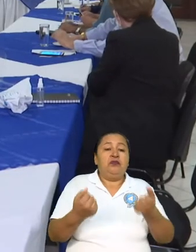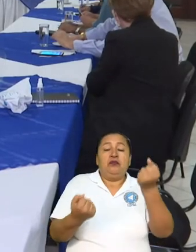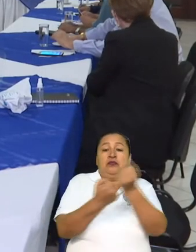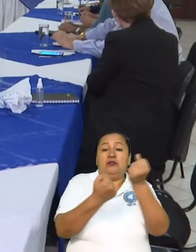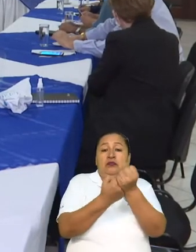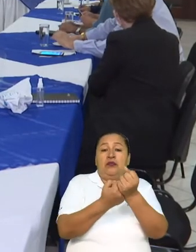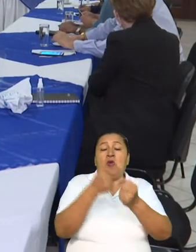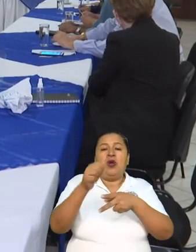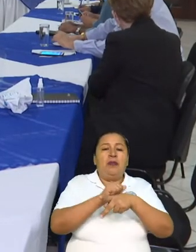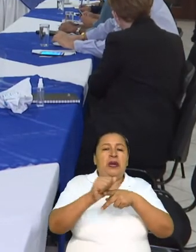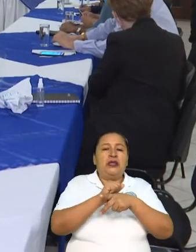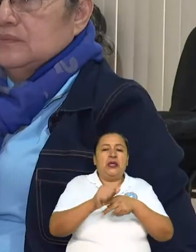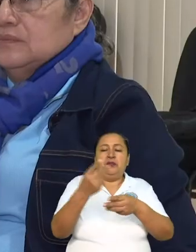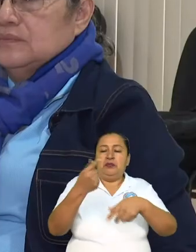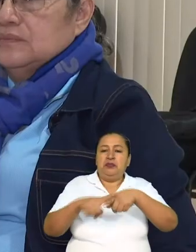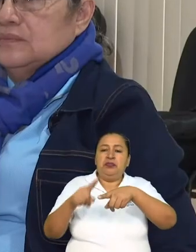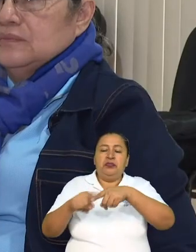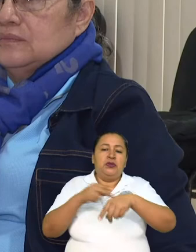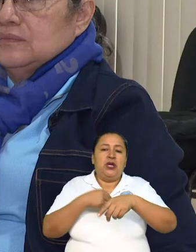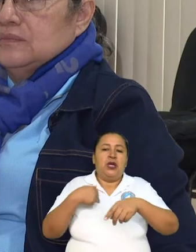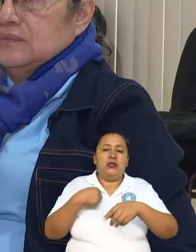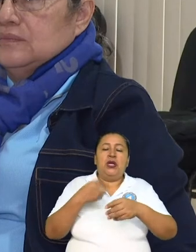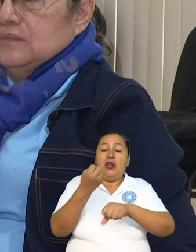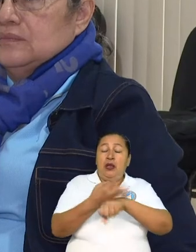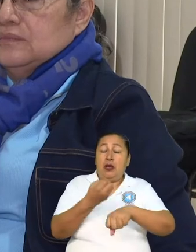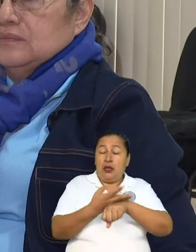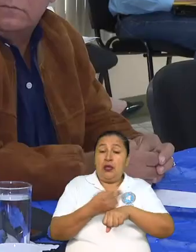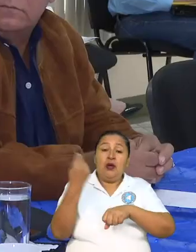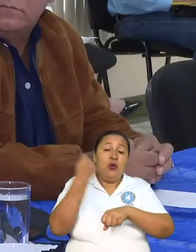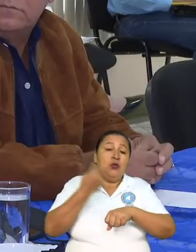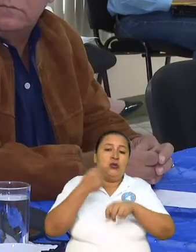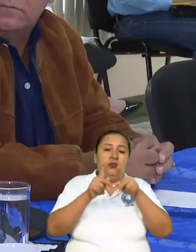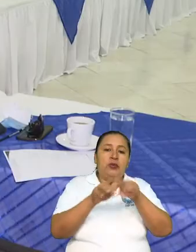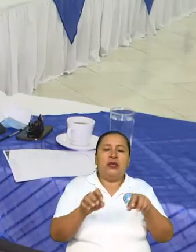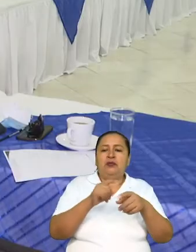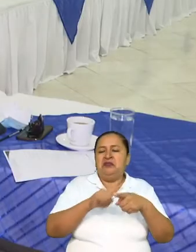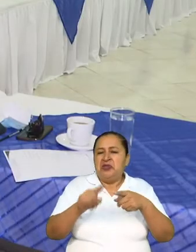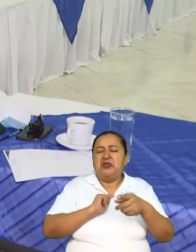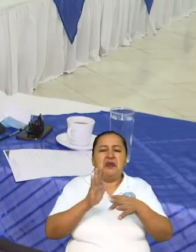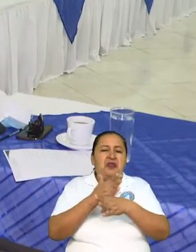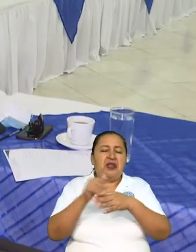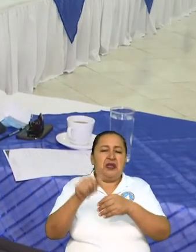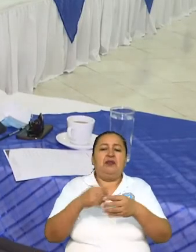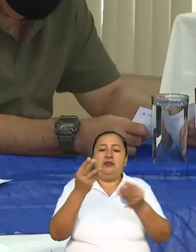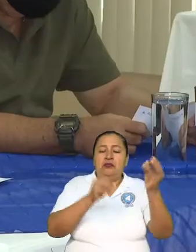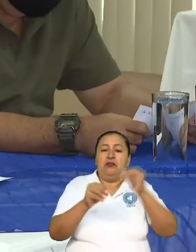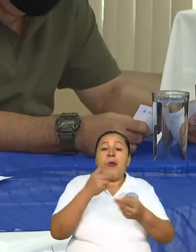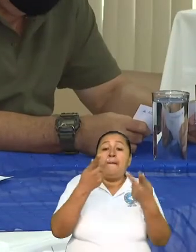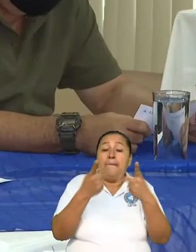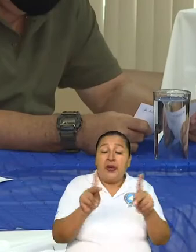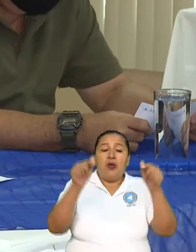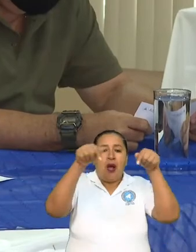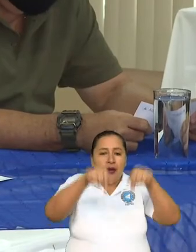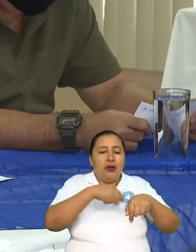jurídico a una práctica de cobro que han venido realizando las alcaldías a través de planes de arbitrio y disposiciones administrativas, pero que ahora